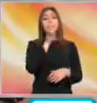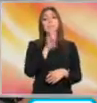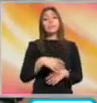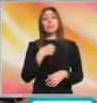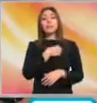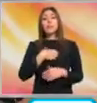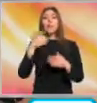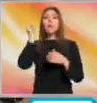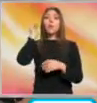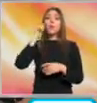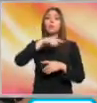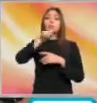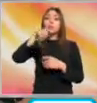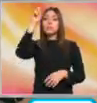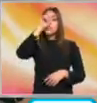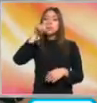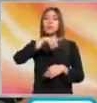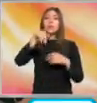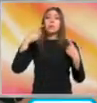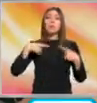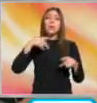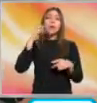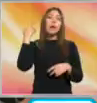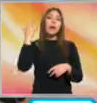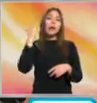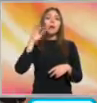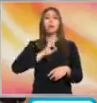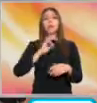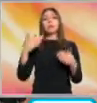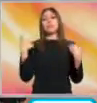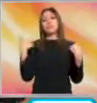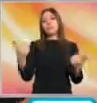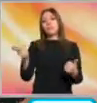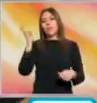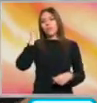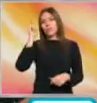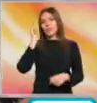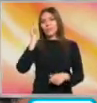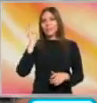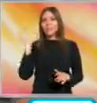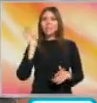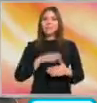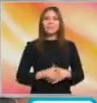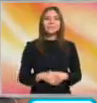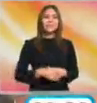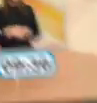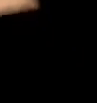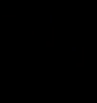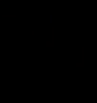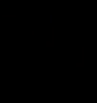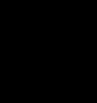estos tips los emprendedores los tomen muy en Créeme que a cuenta. más de uno sí nos sirve. Ay, lo prometo. qué bueno, qué bueno, qué bueno. Me da Gracias, mucho Norma. gusto.